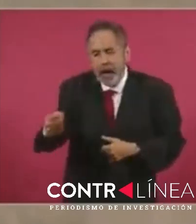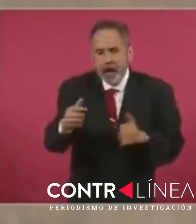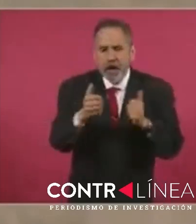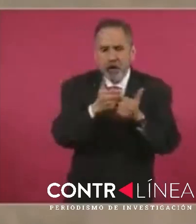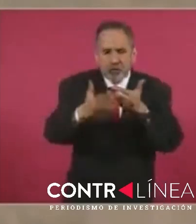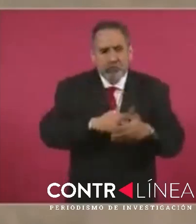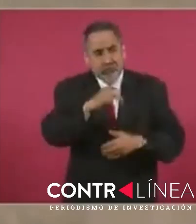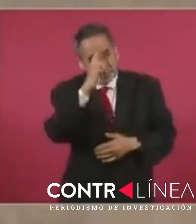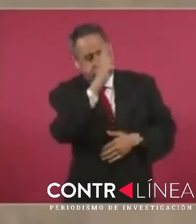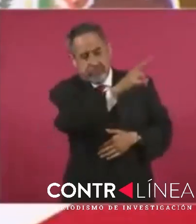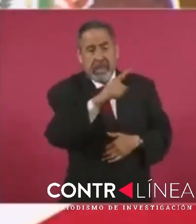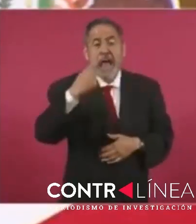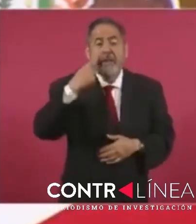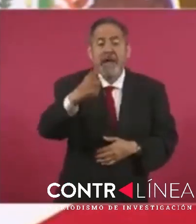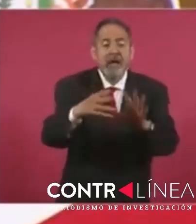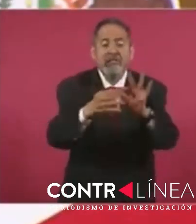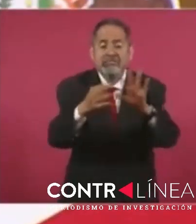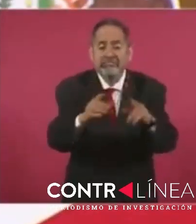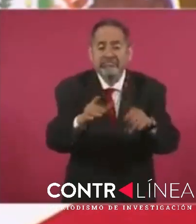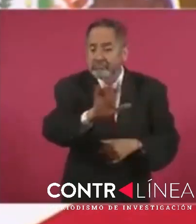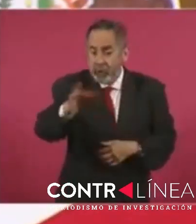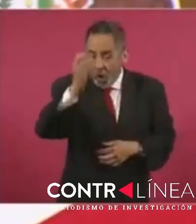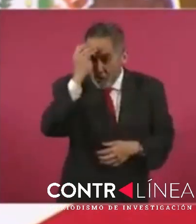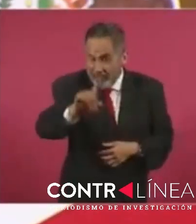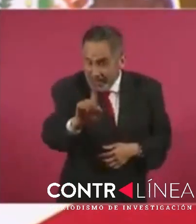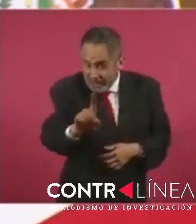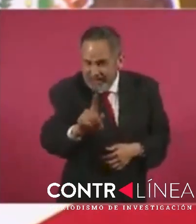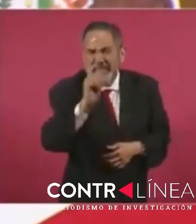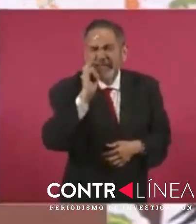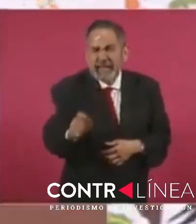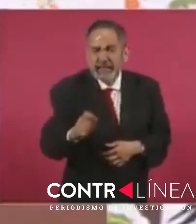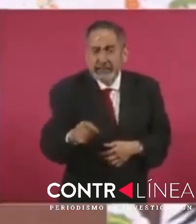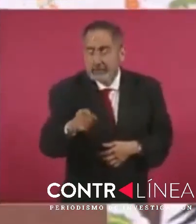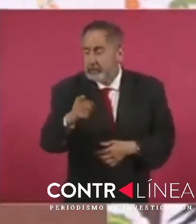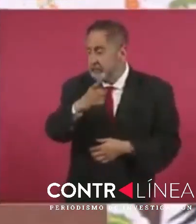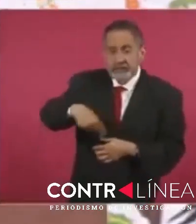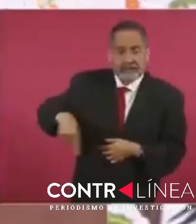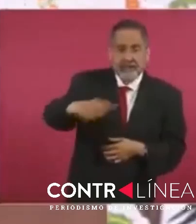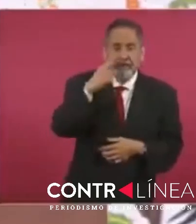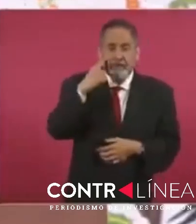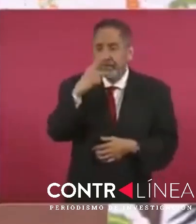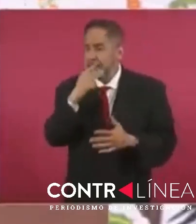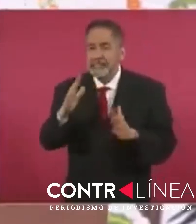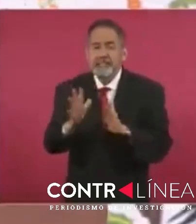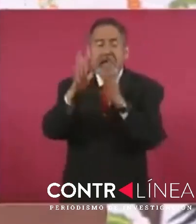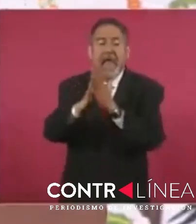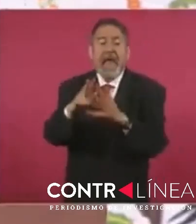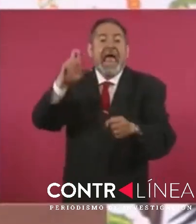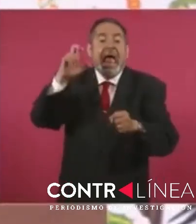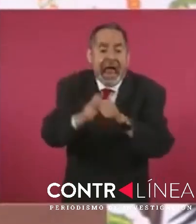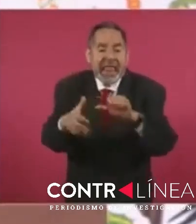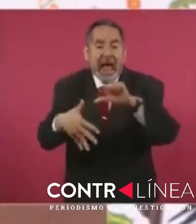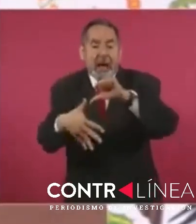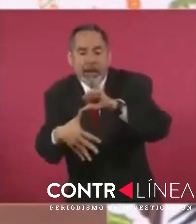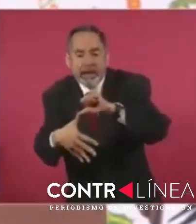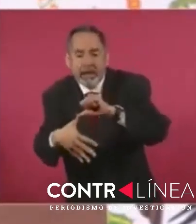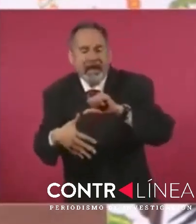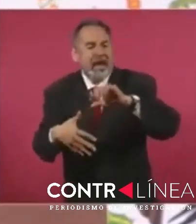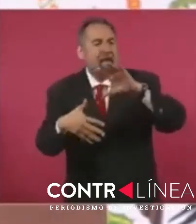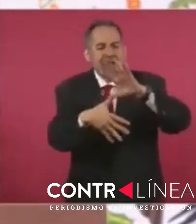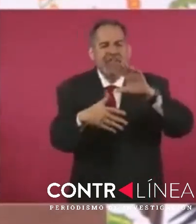con todo respeto, y que no olviden que la democracia en América, en Estados